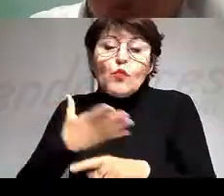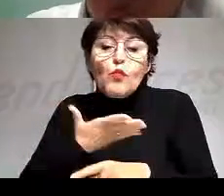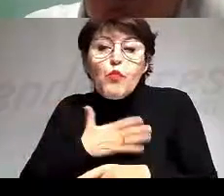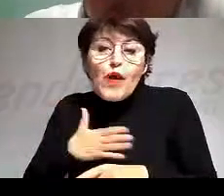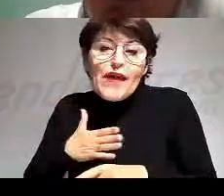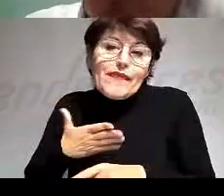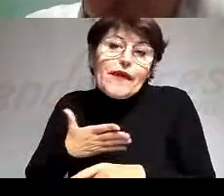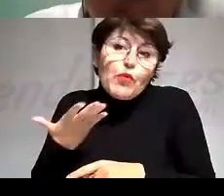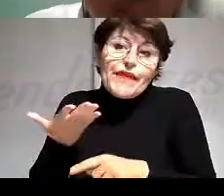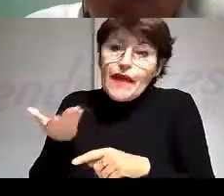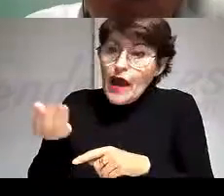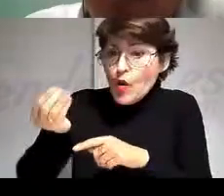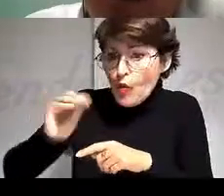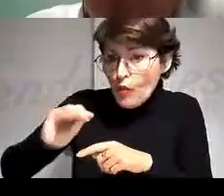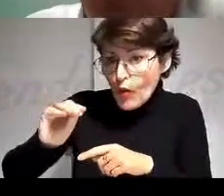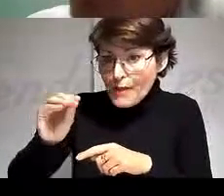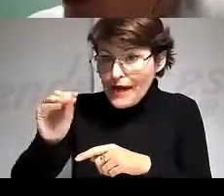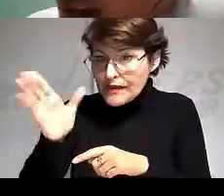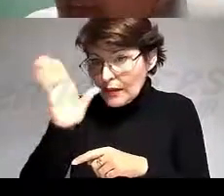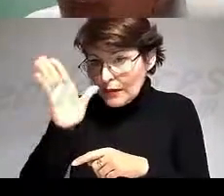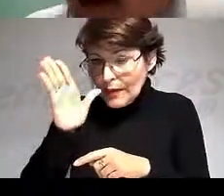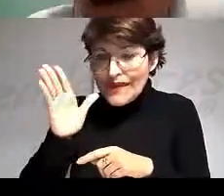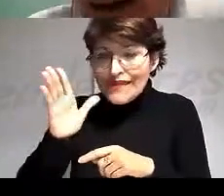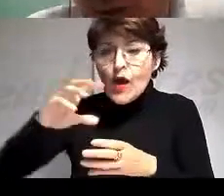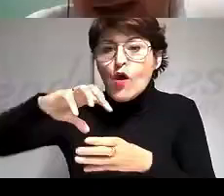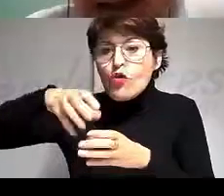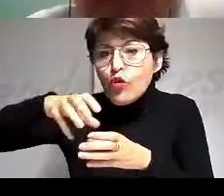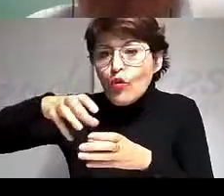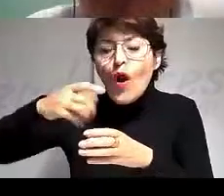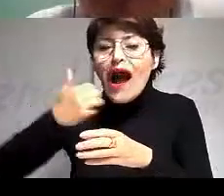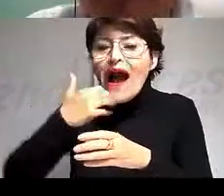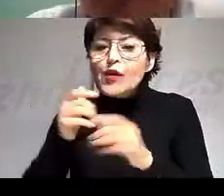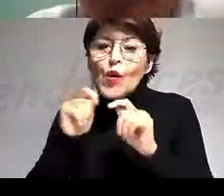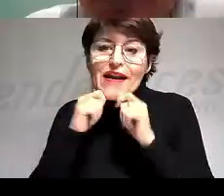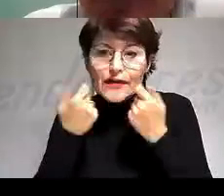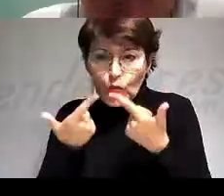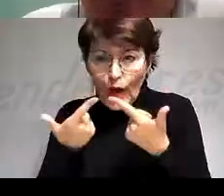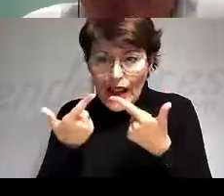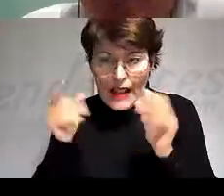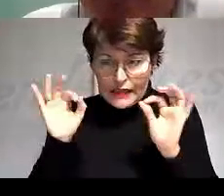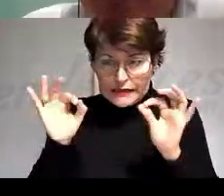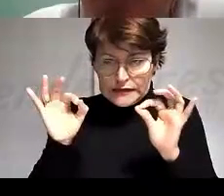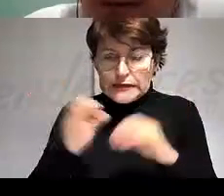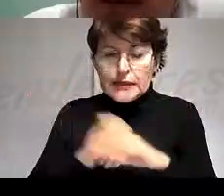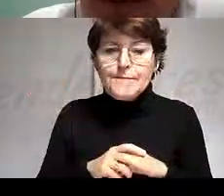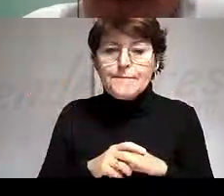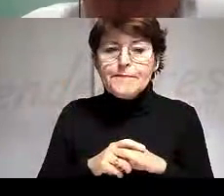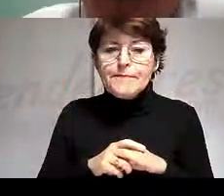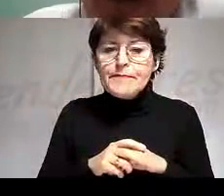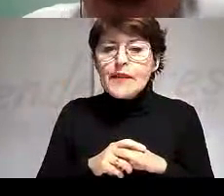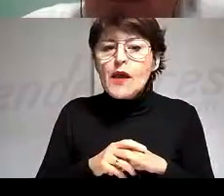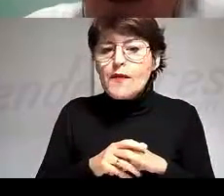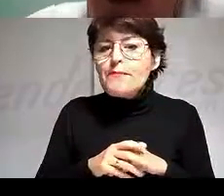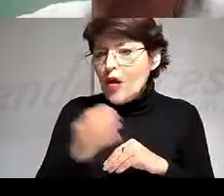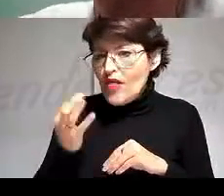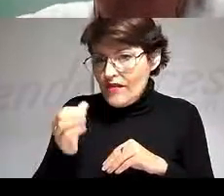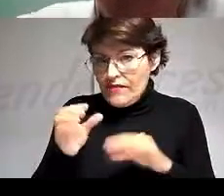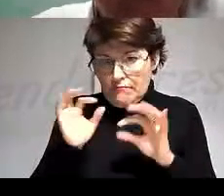suplemento o algún zumo siempre natural. pero fundamentalmente debería ser